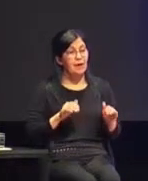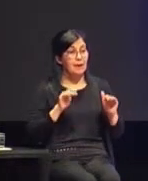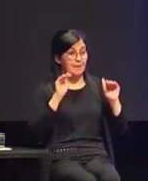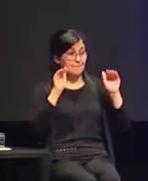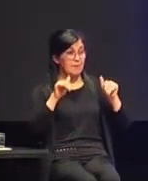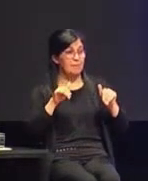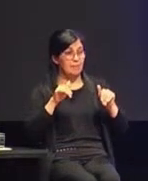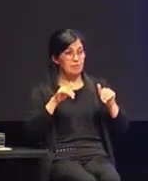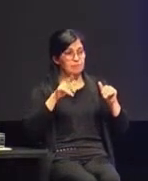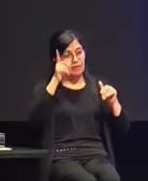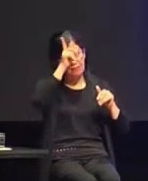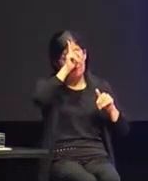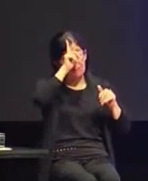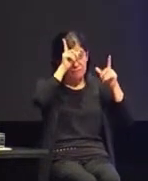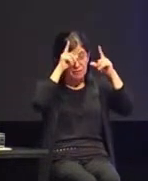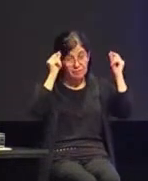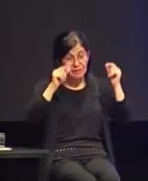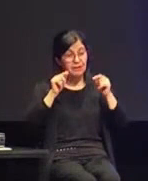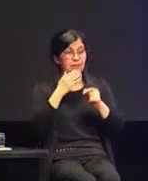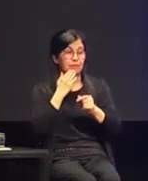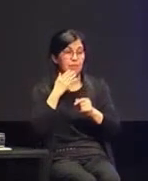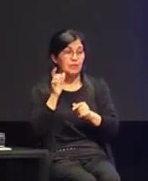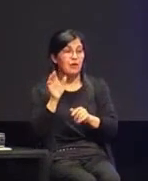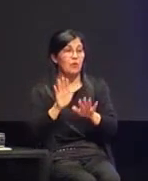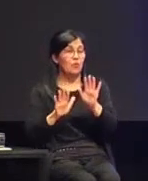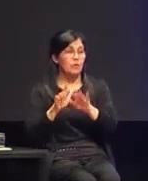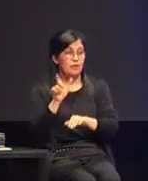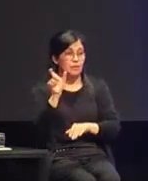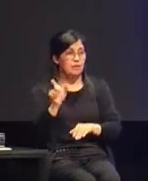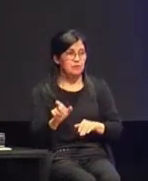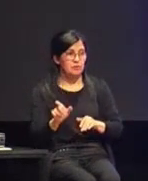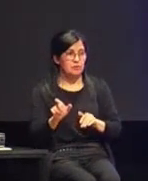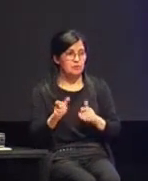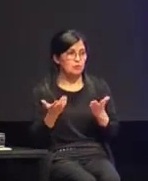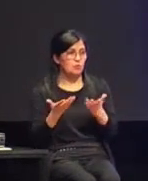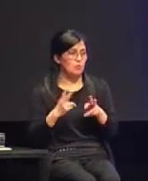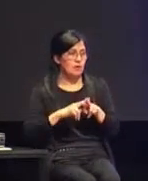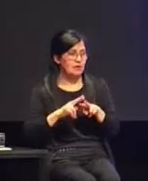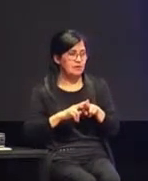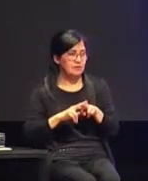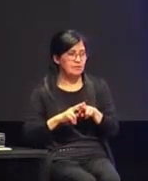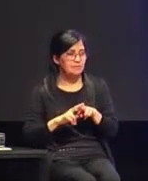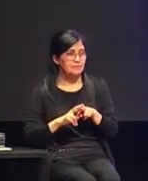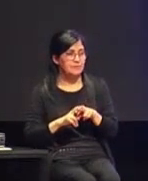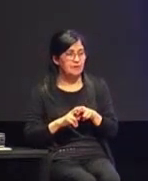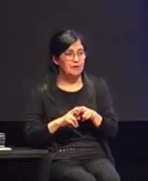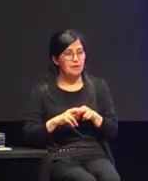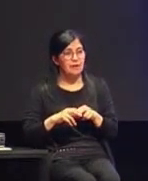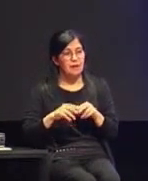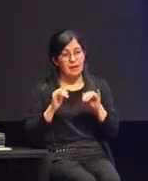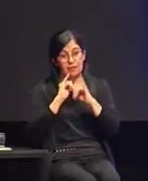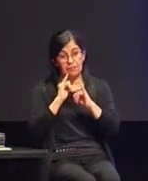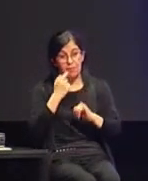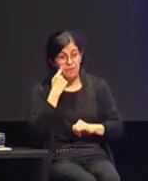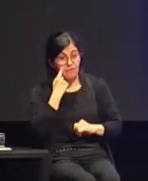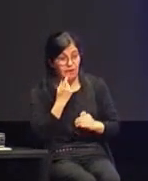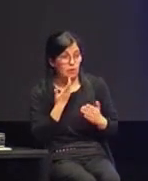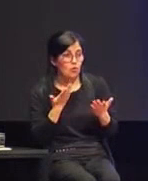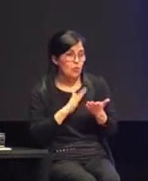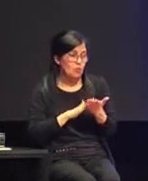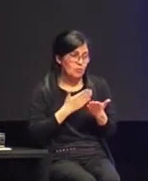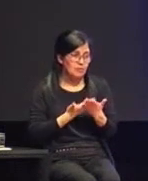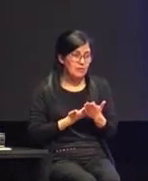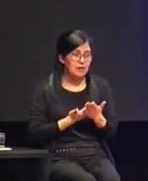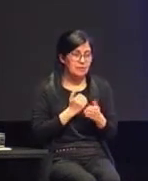mismo paciente decía que ese cuidado que había dado esta enfermera era muy malo. Ya, entonces las percepciones son súper